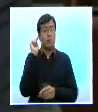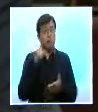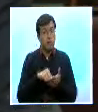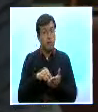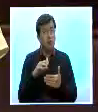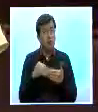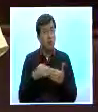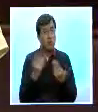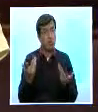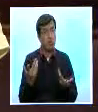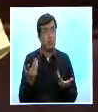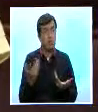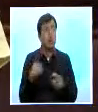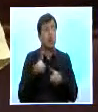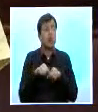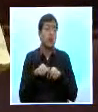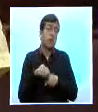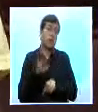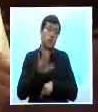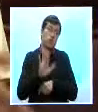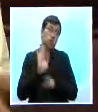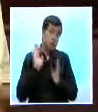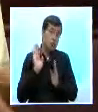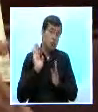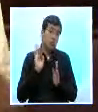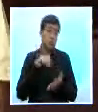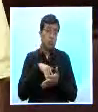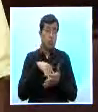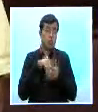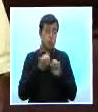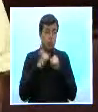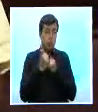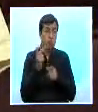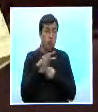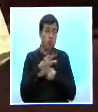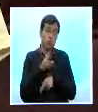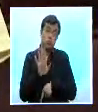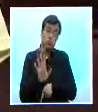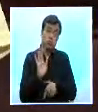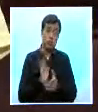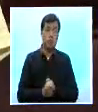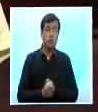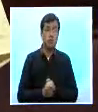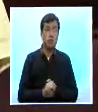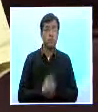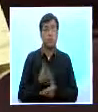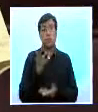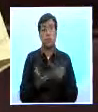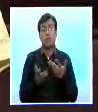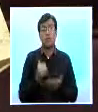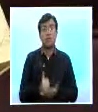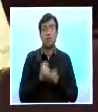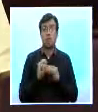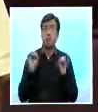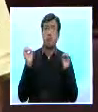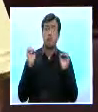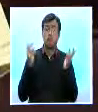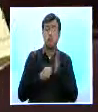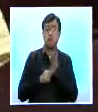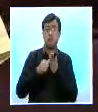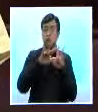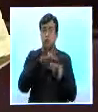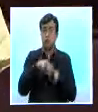tendrán que darle dependiendo de la época del estudio socioeconómico de producción porque si no recibimos los beneficios que está dando el